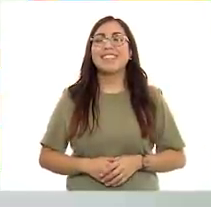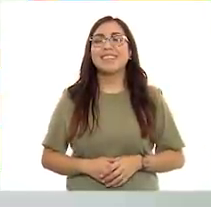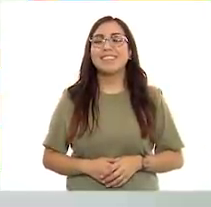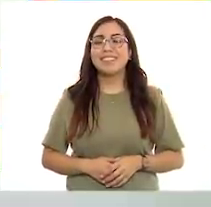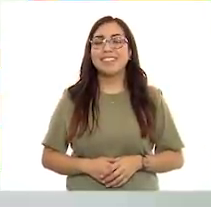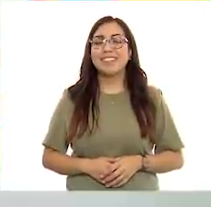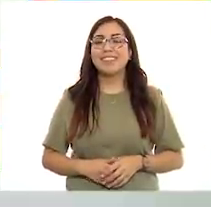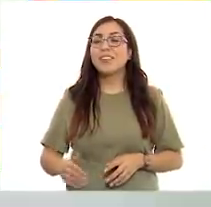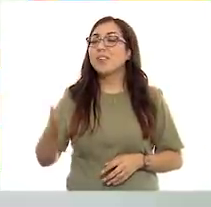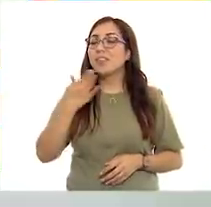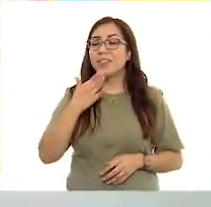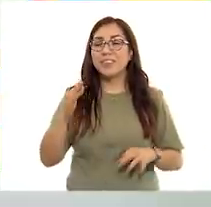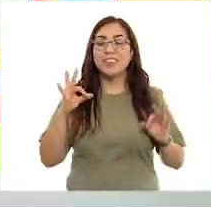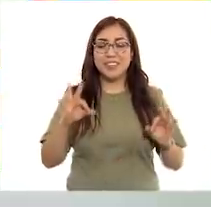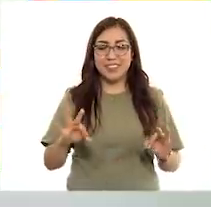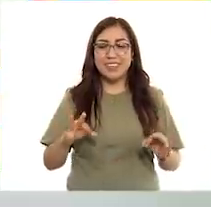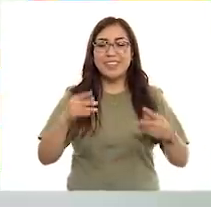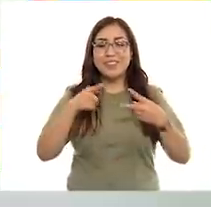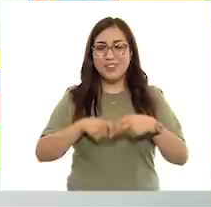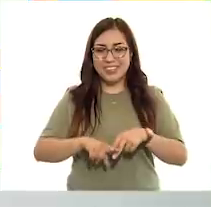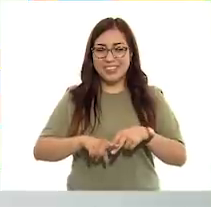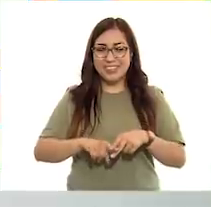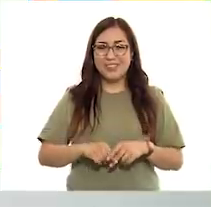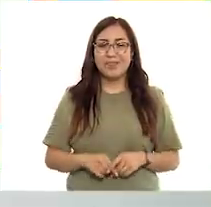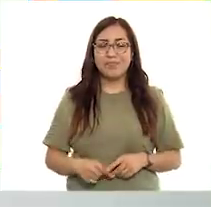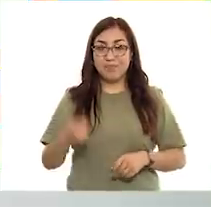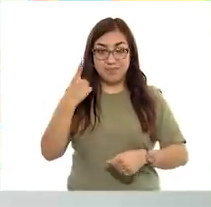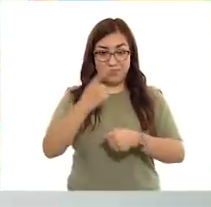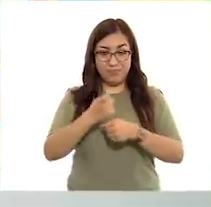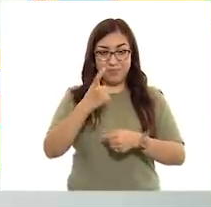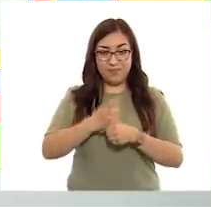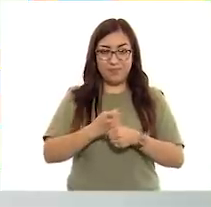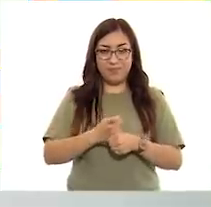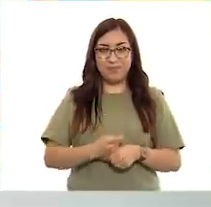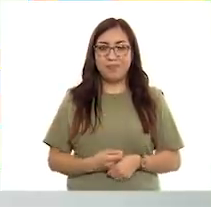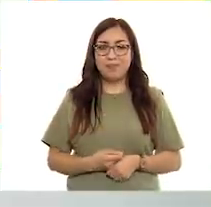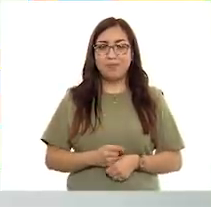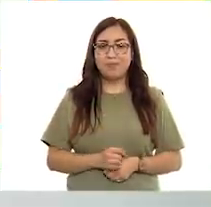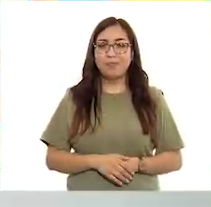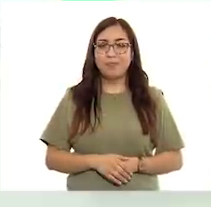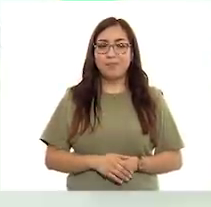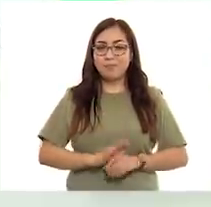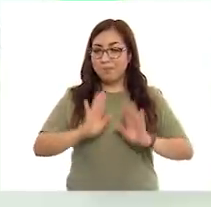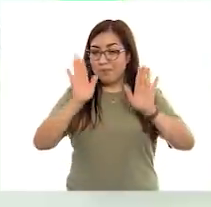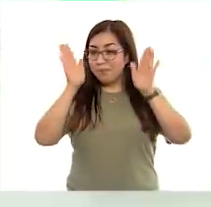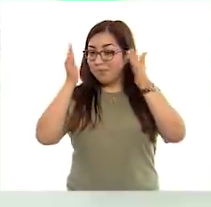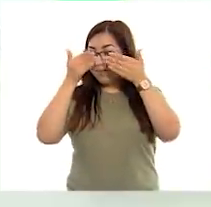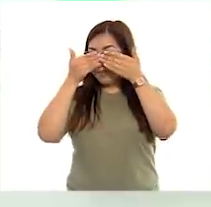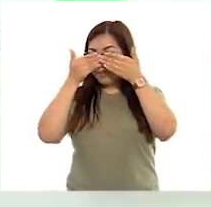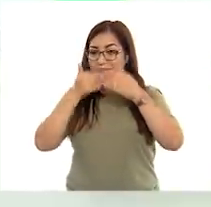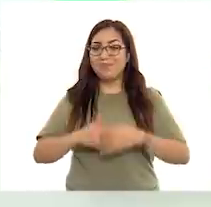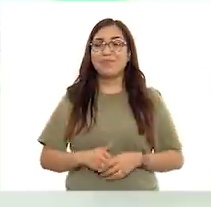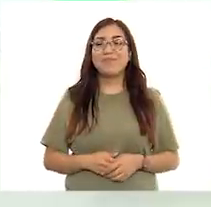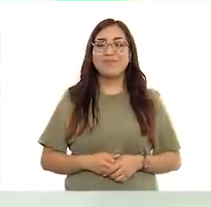¡Sí! Bien, vamos a comenzar. Primera caja. No veo.